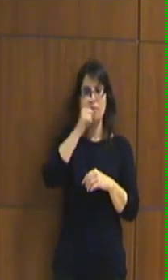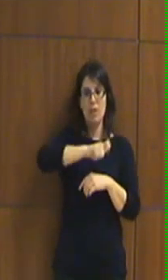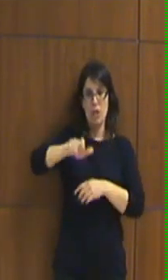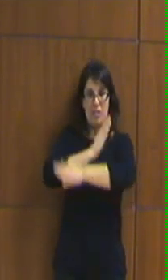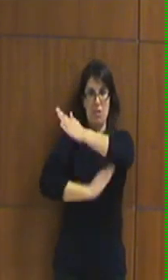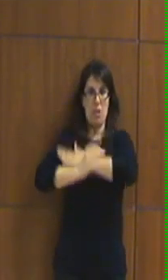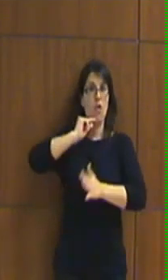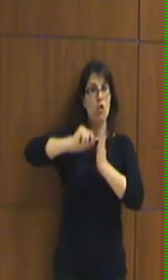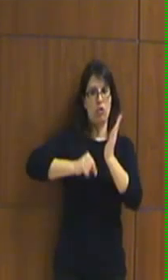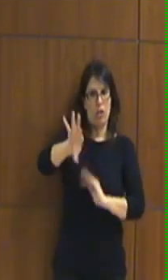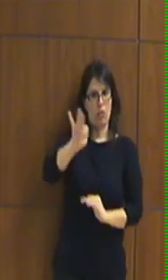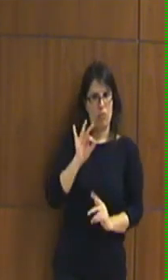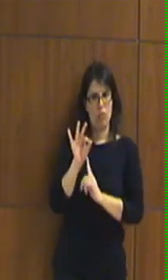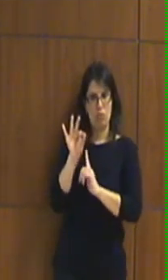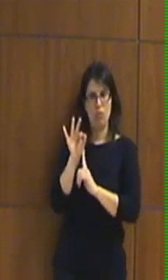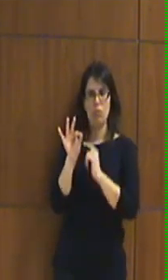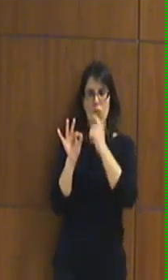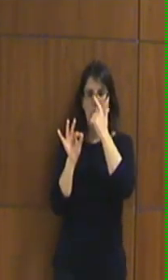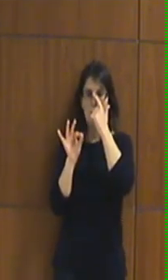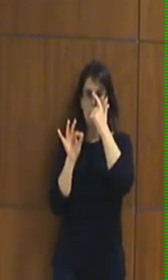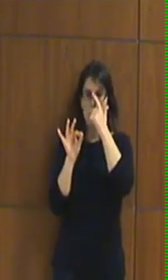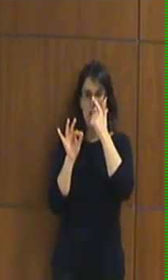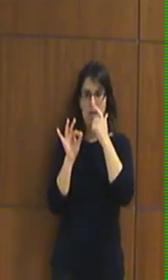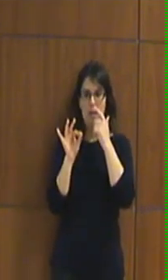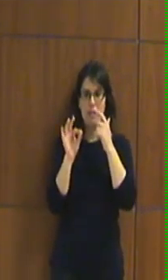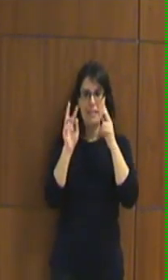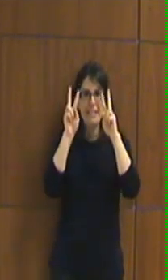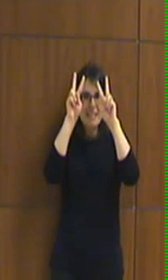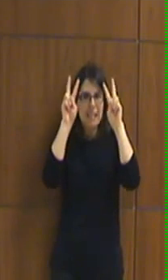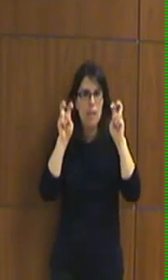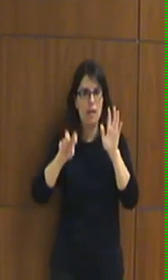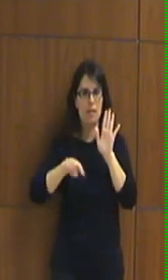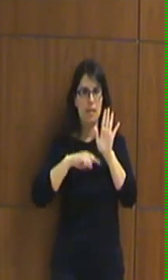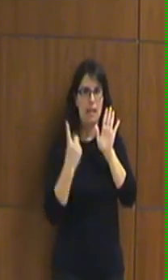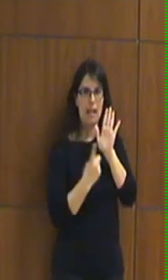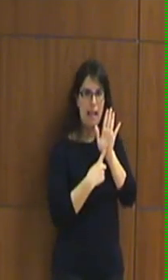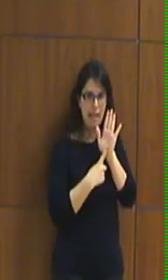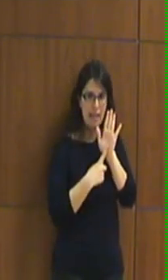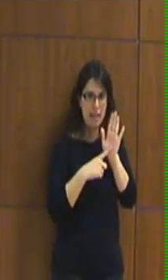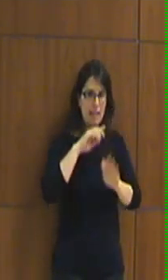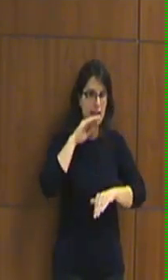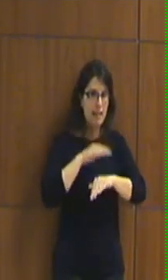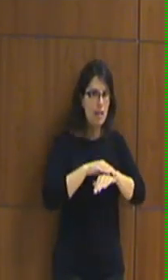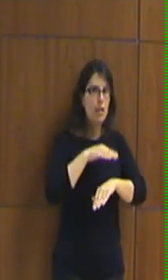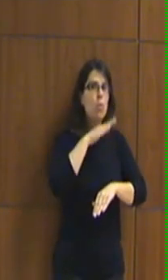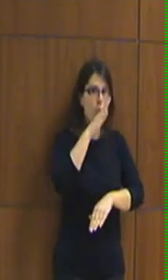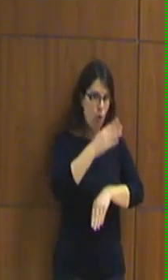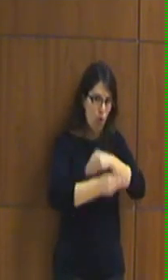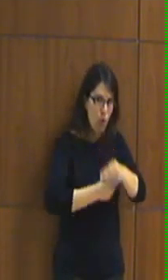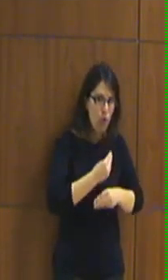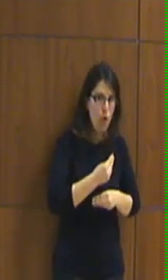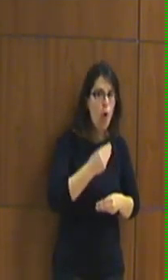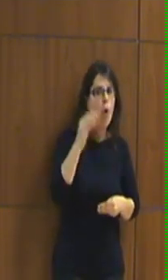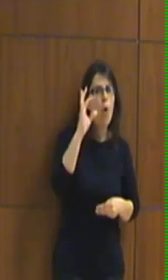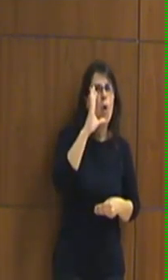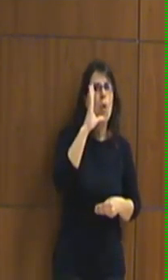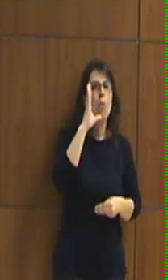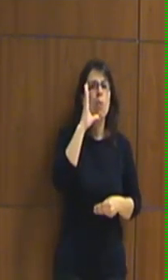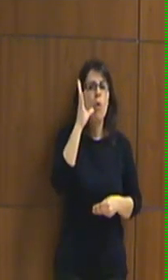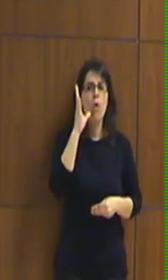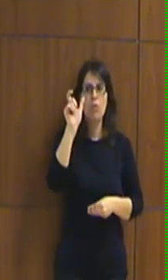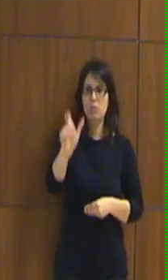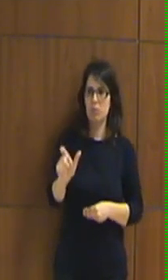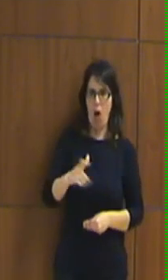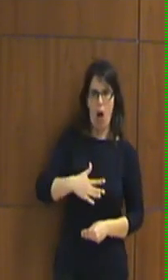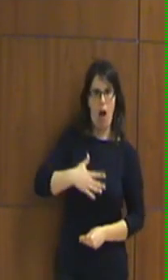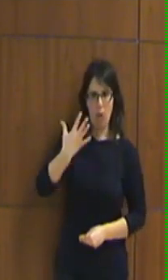¿qué prima? ¿El cumplimiento de la legalidad o la capacidad de los trabajadores, el talento de las personas, ¿no? Porque al